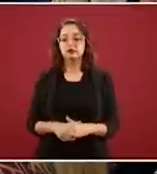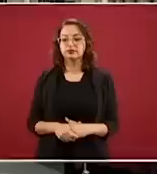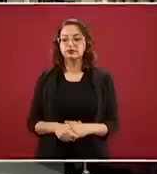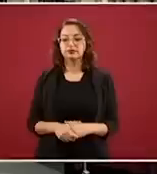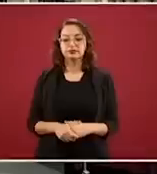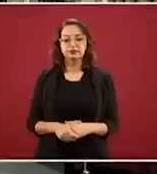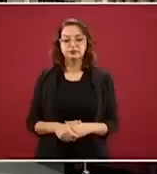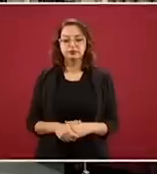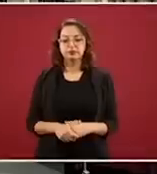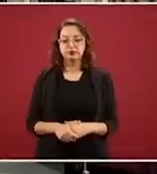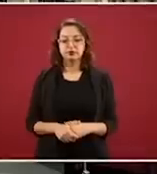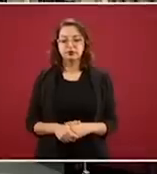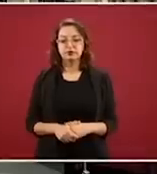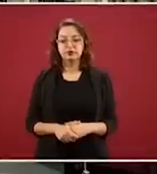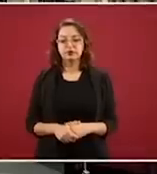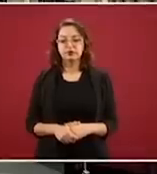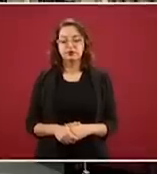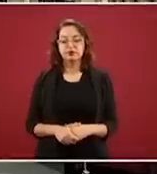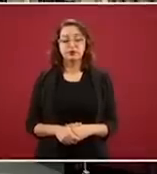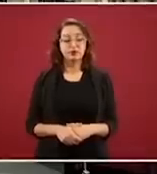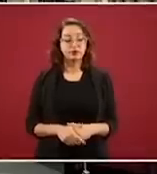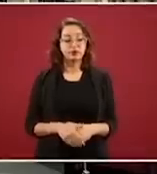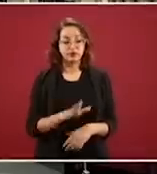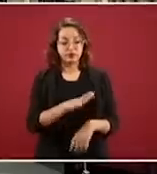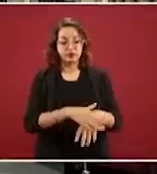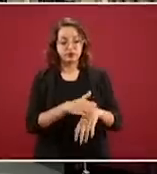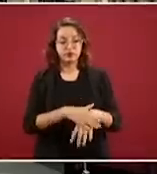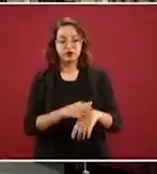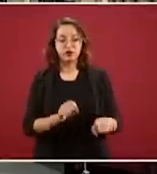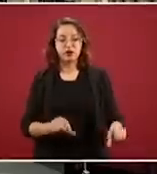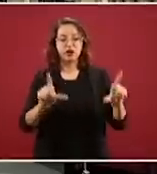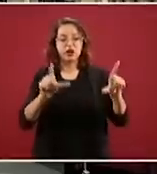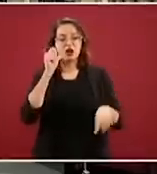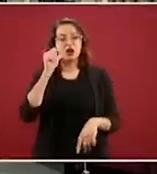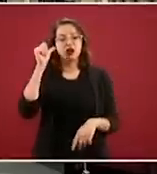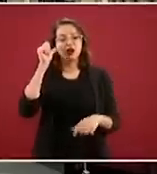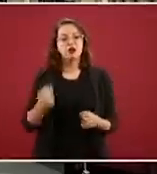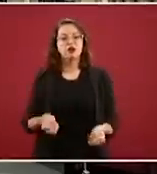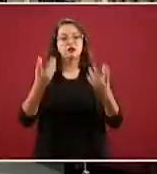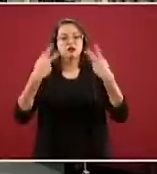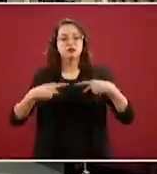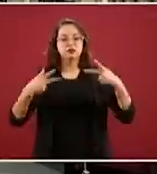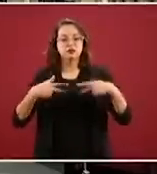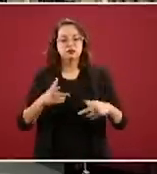a ver si tienen la, el reporte de homicidios de ayer